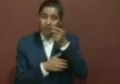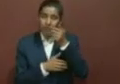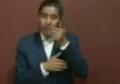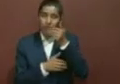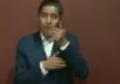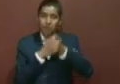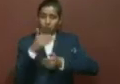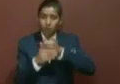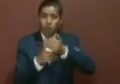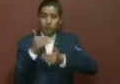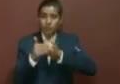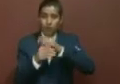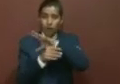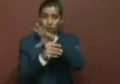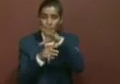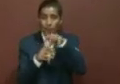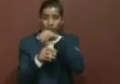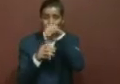completo,